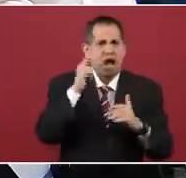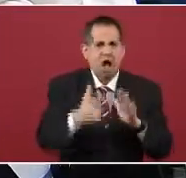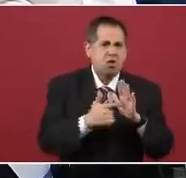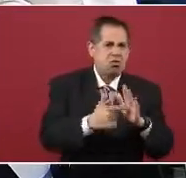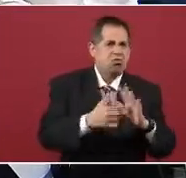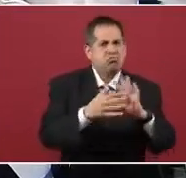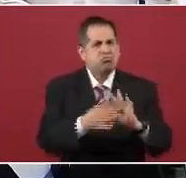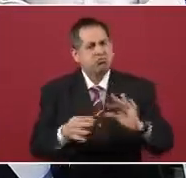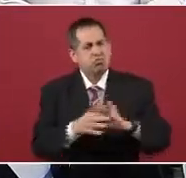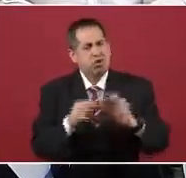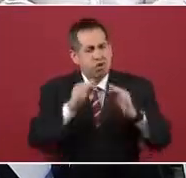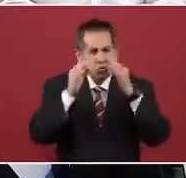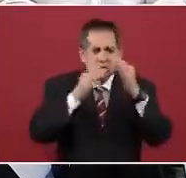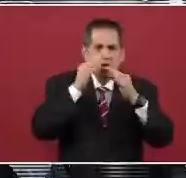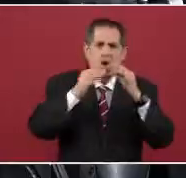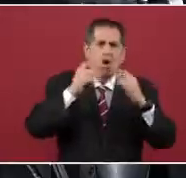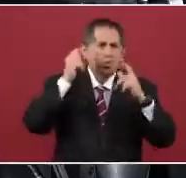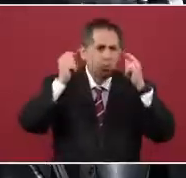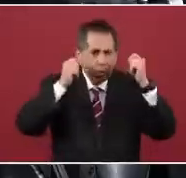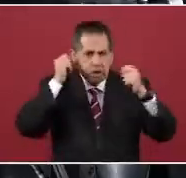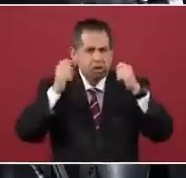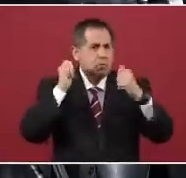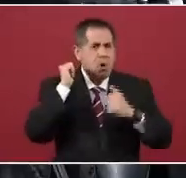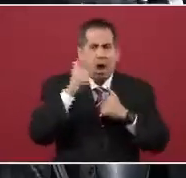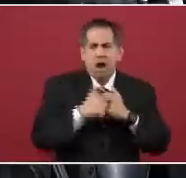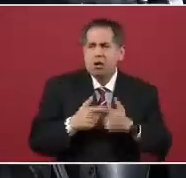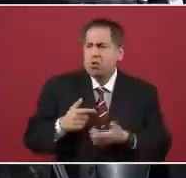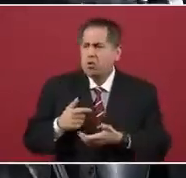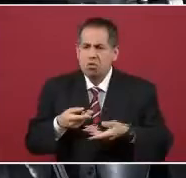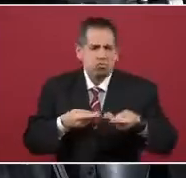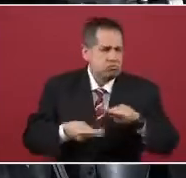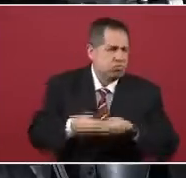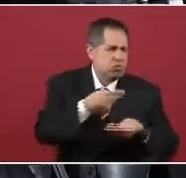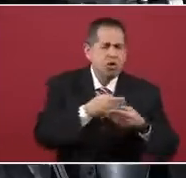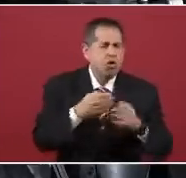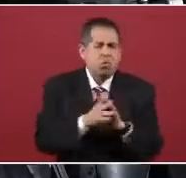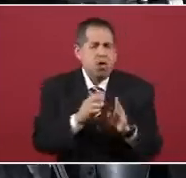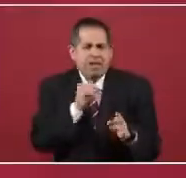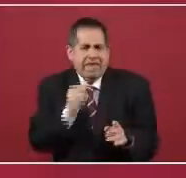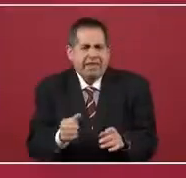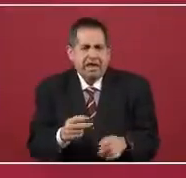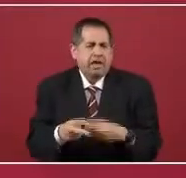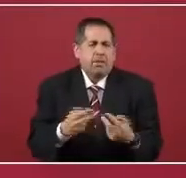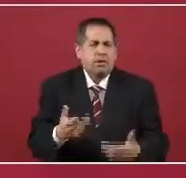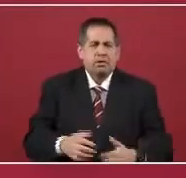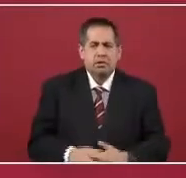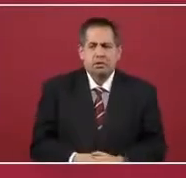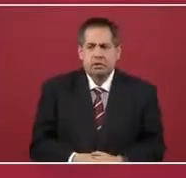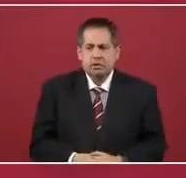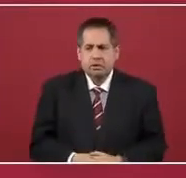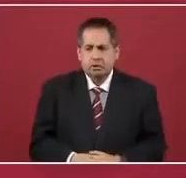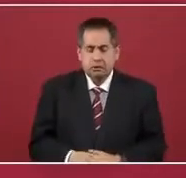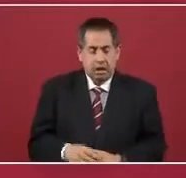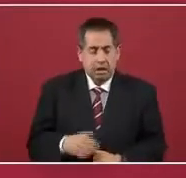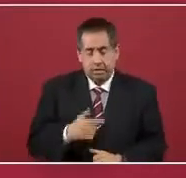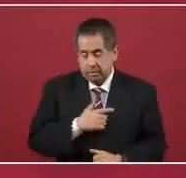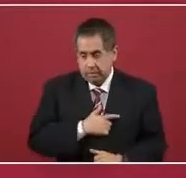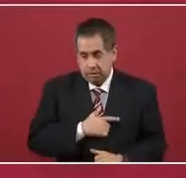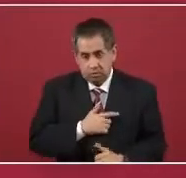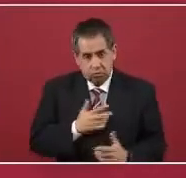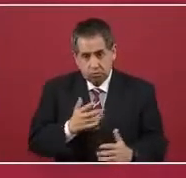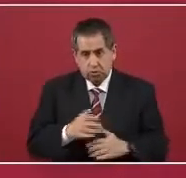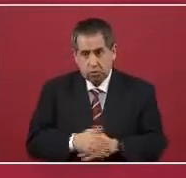la promoción del turismo, la venta de intercambios comerciales y demás, presidente? Pues a mí me da mucho gusto la forma